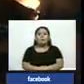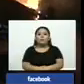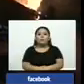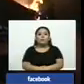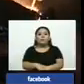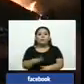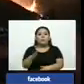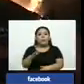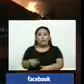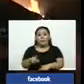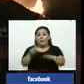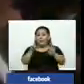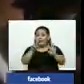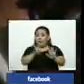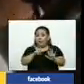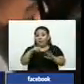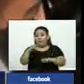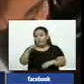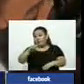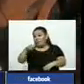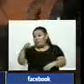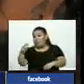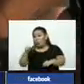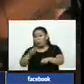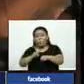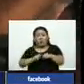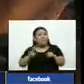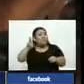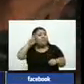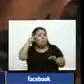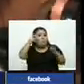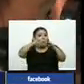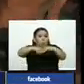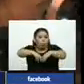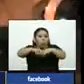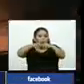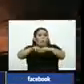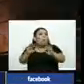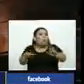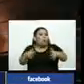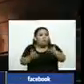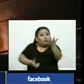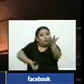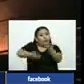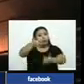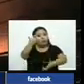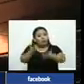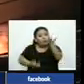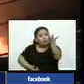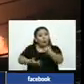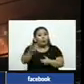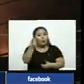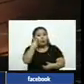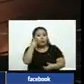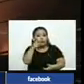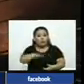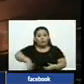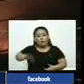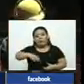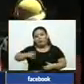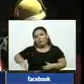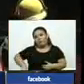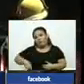A unos 60 mil dólares ascienden las pérdidas durante un incendio en una tienda de mayoreo en el municipio de